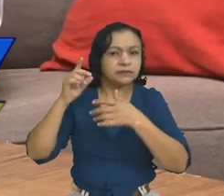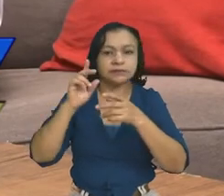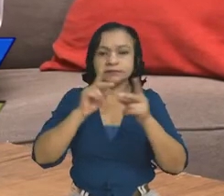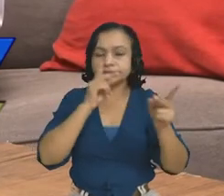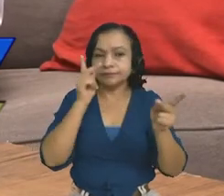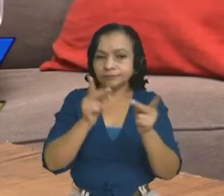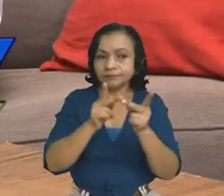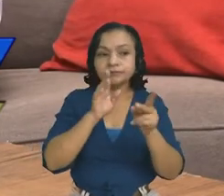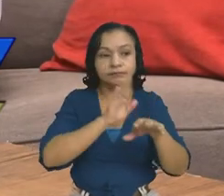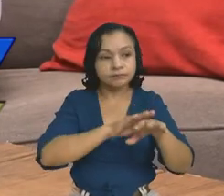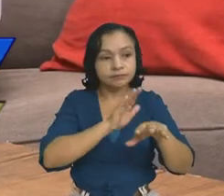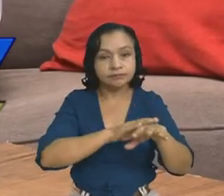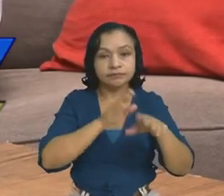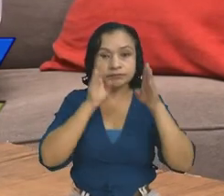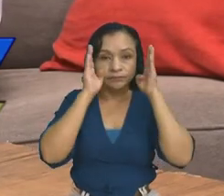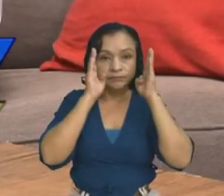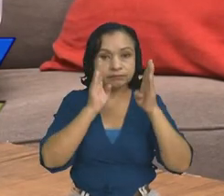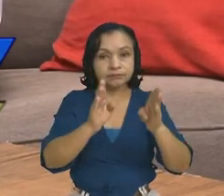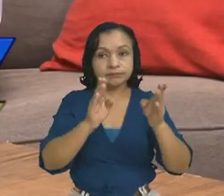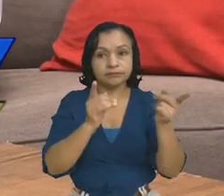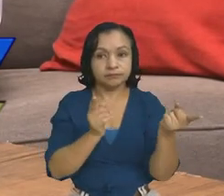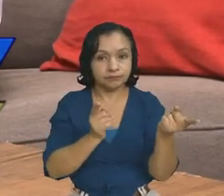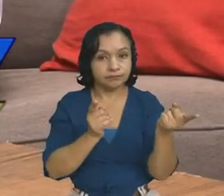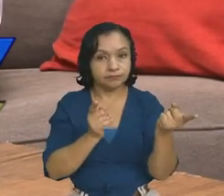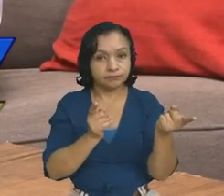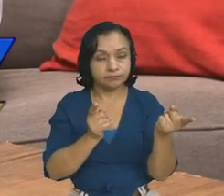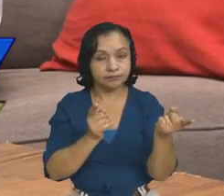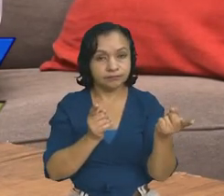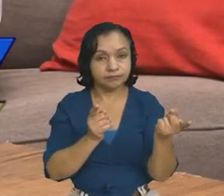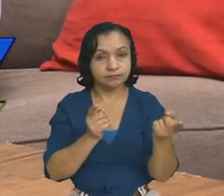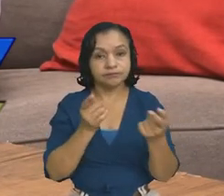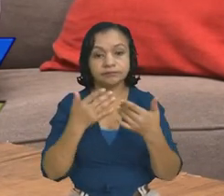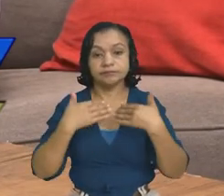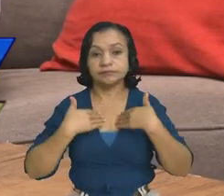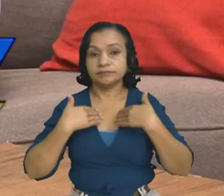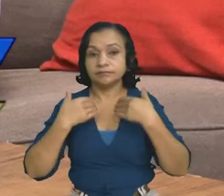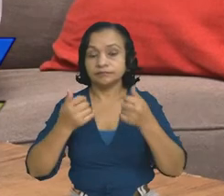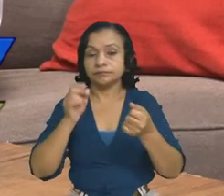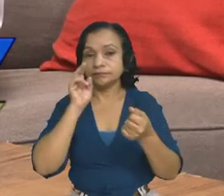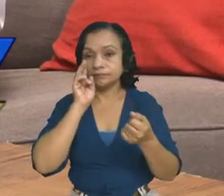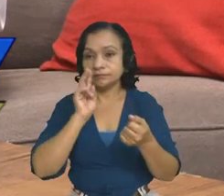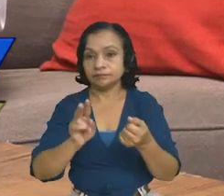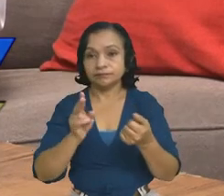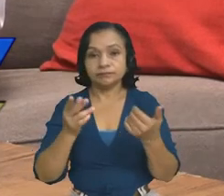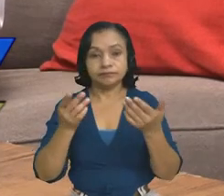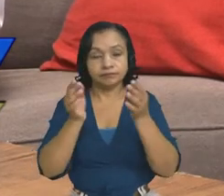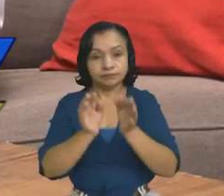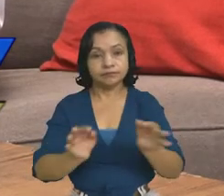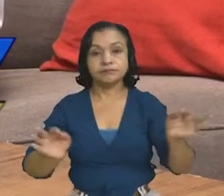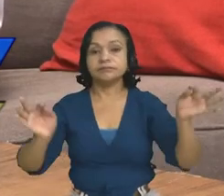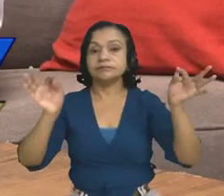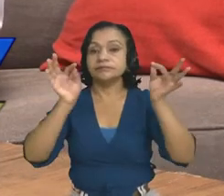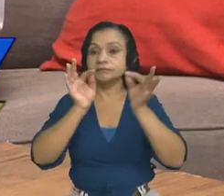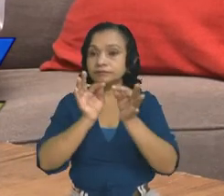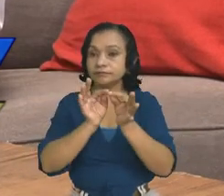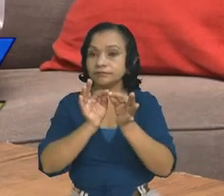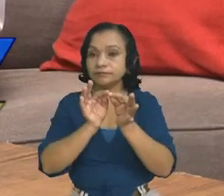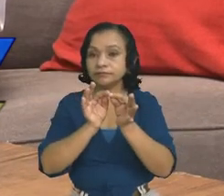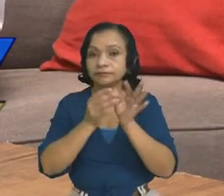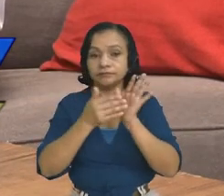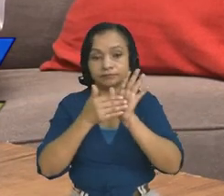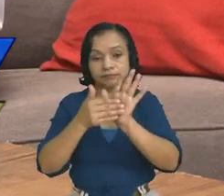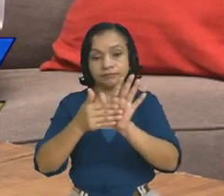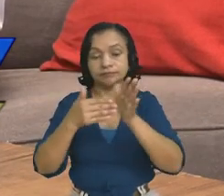no solamente la atención directa de la situación de salud que se presentó. Entonces, por eso es importante el hecho de que nuestro modelo de